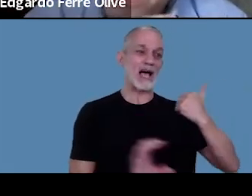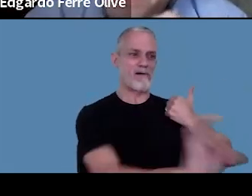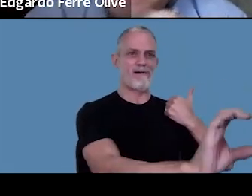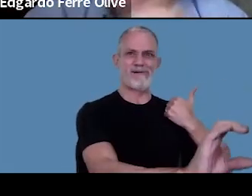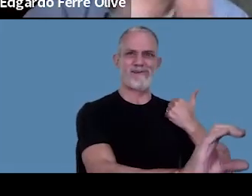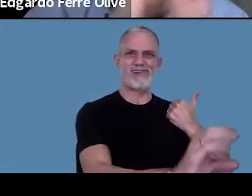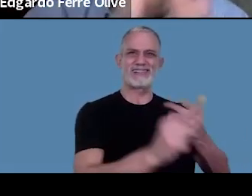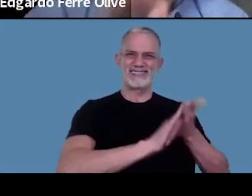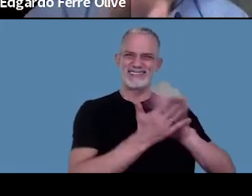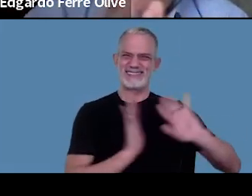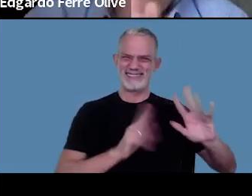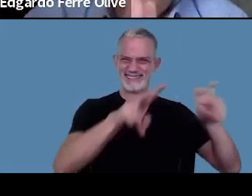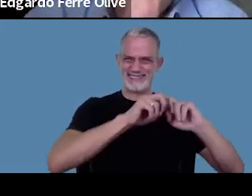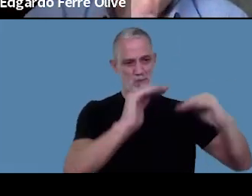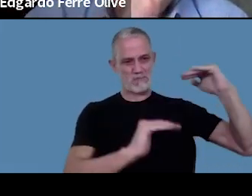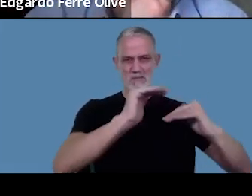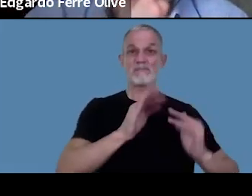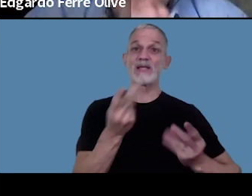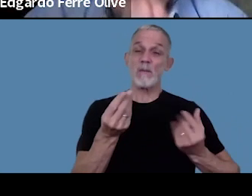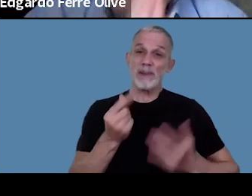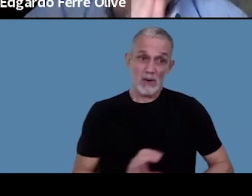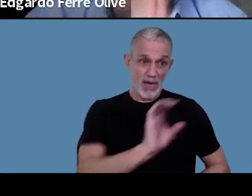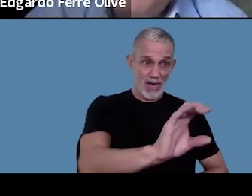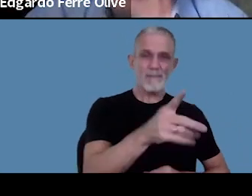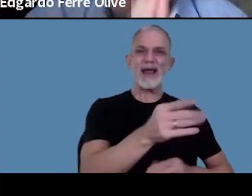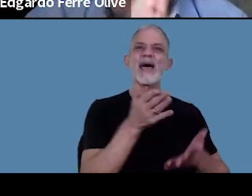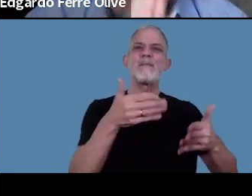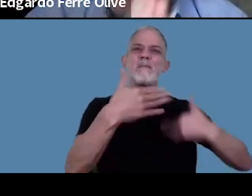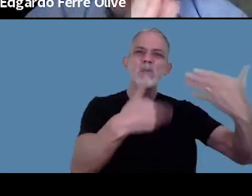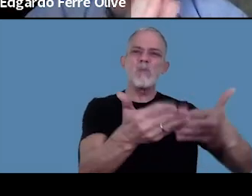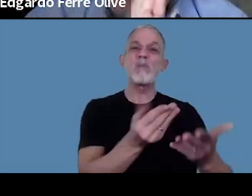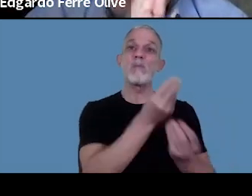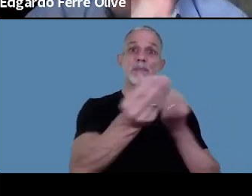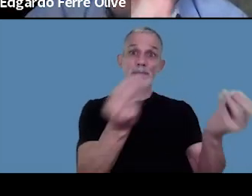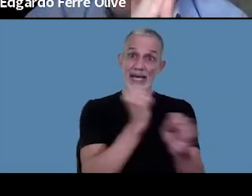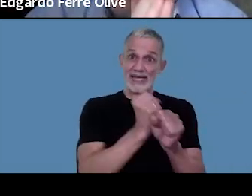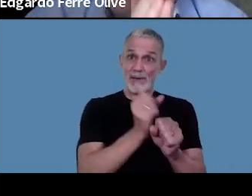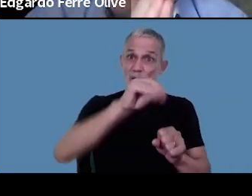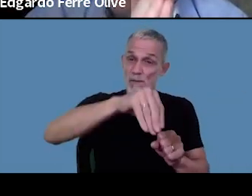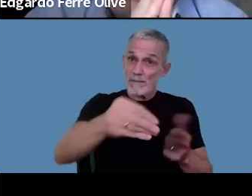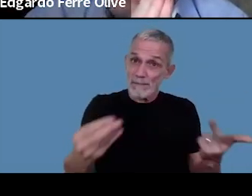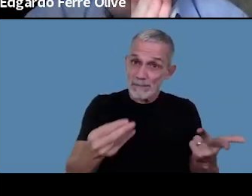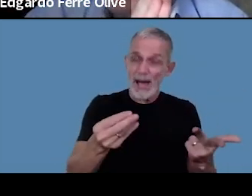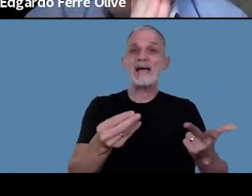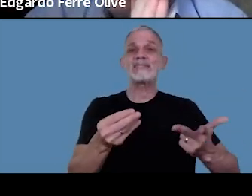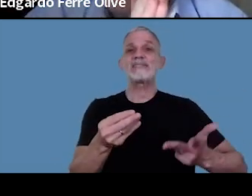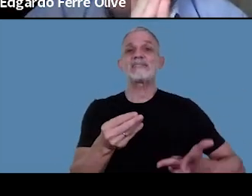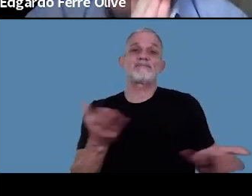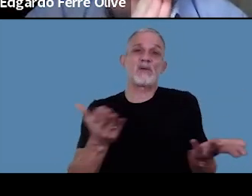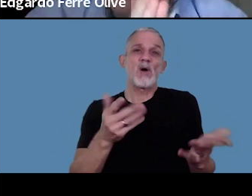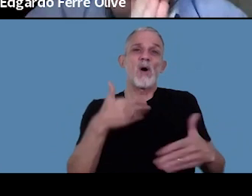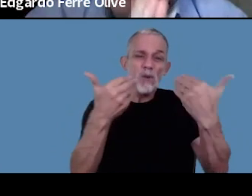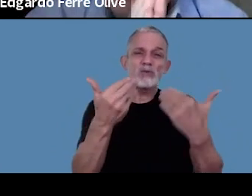puedo hacer? Direccionar fondos para que se produce un incremento de empleo y un incremento en la capacidad de ahorro